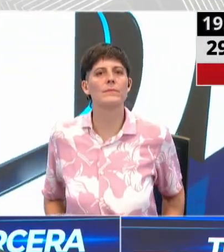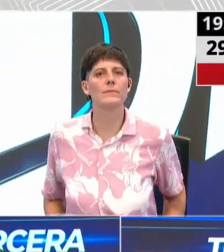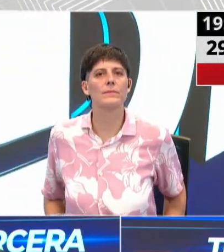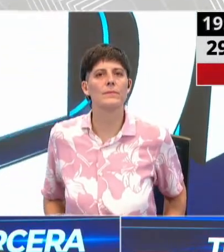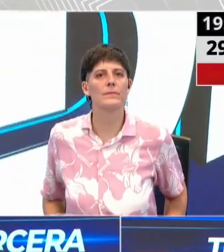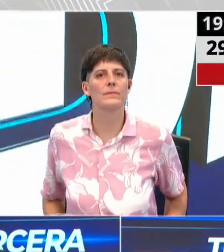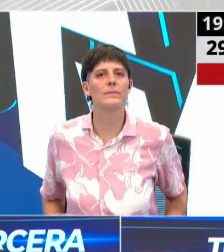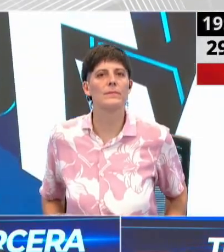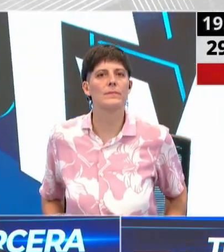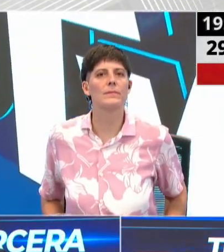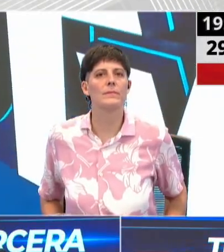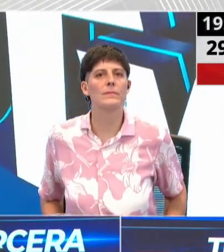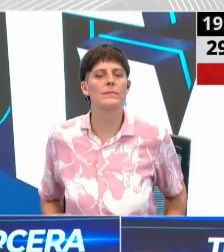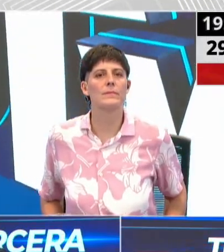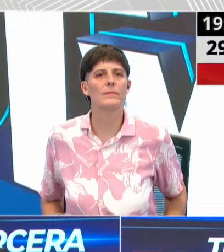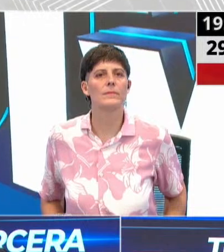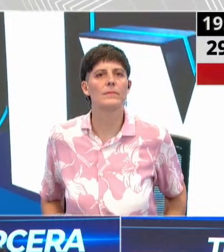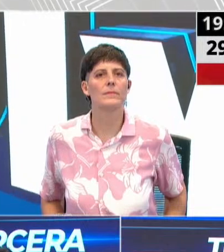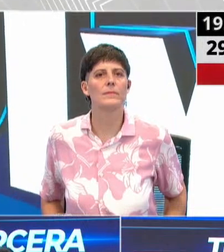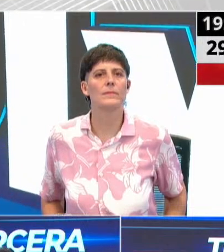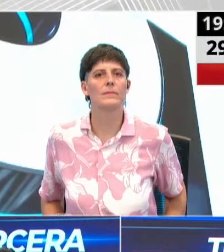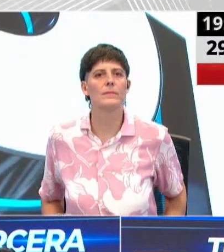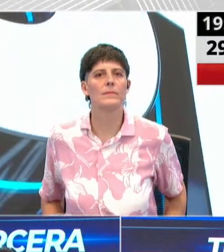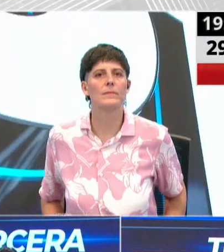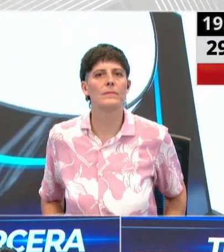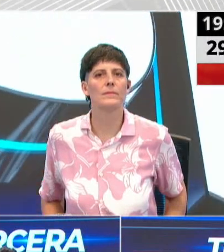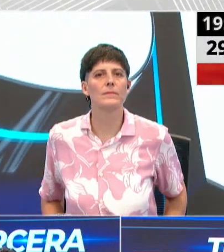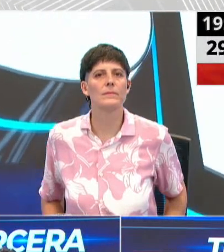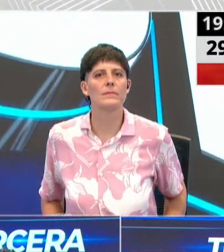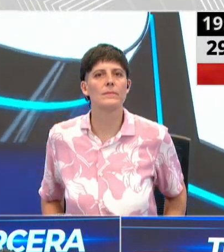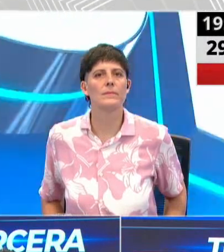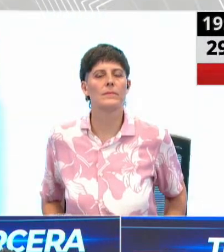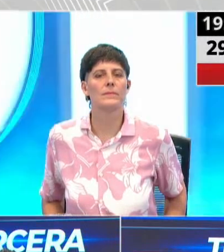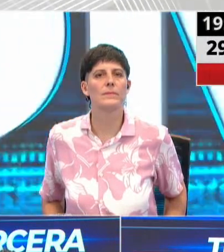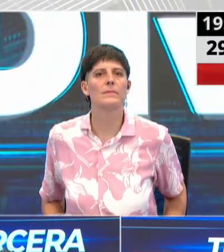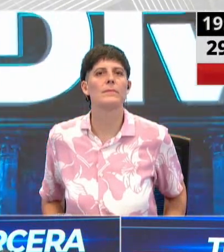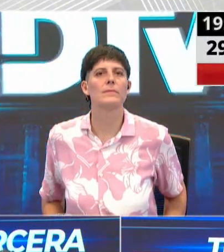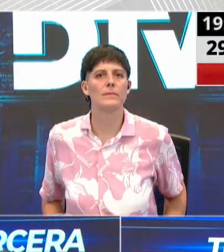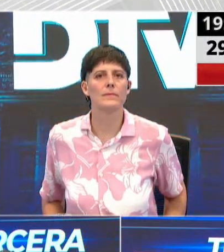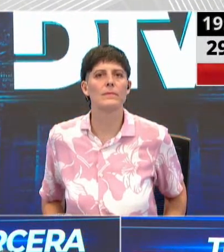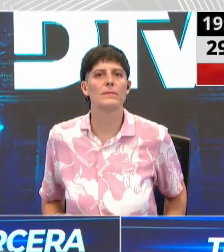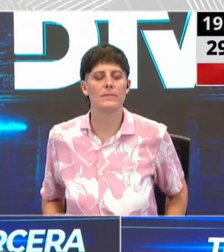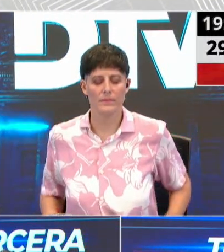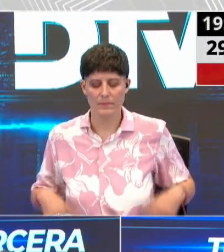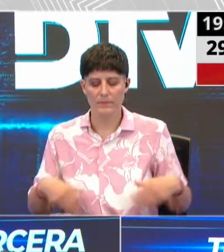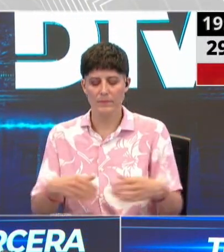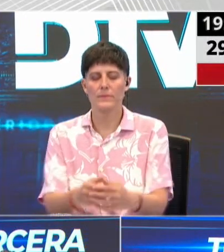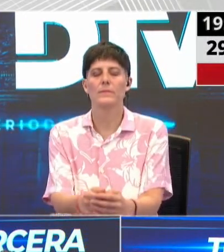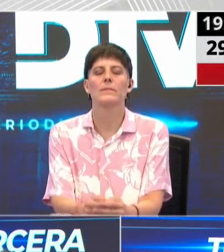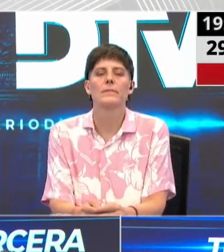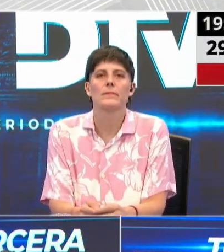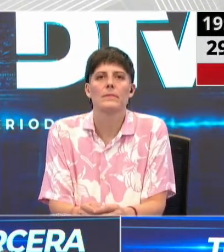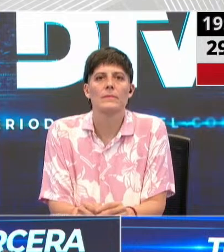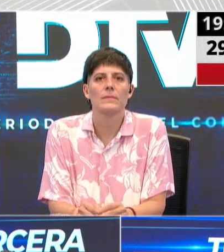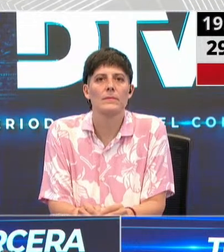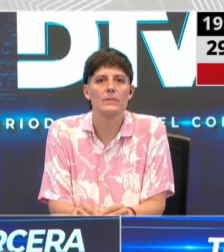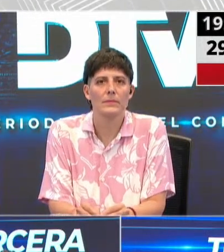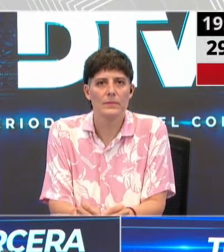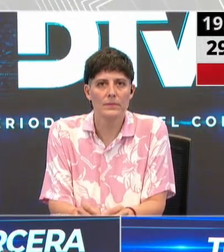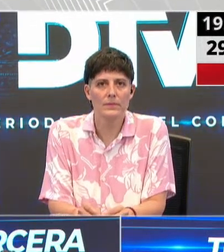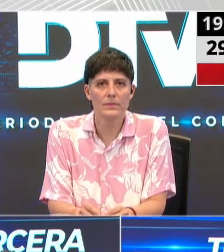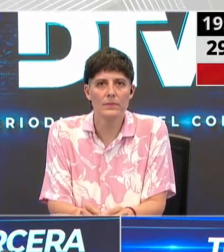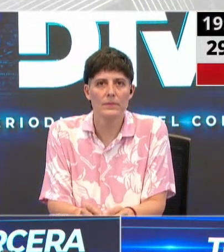la gobernabilidad. Como todos los diputados y las diputadas, estamos esperando el ingreso a la Cámara de los